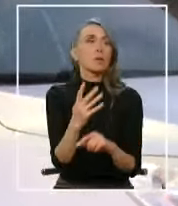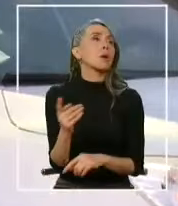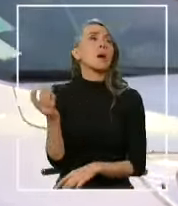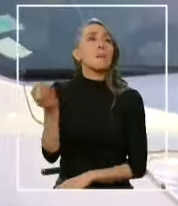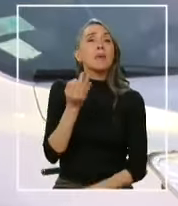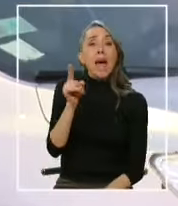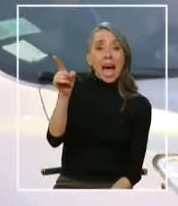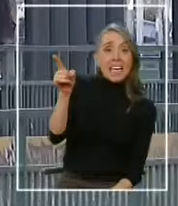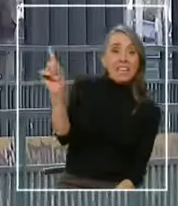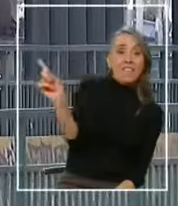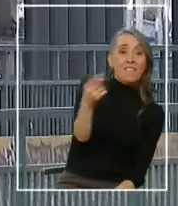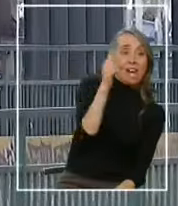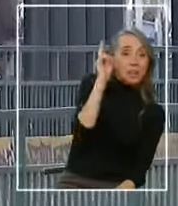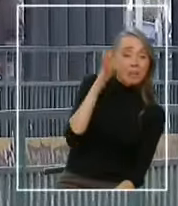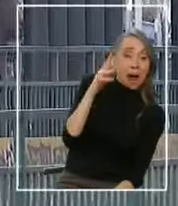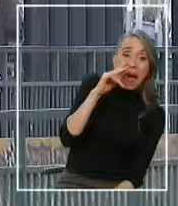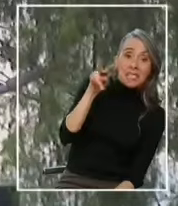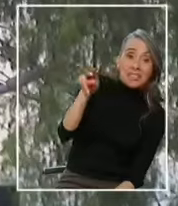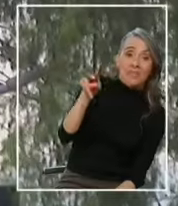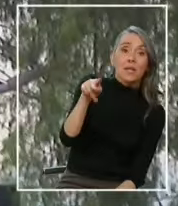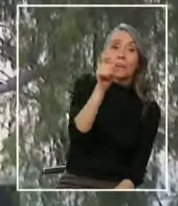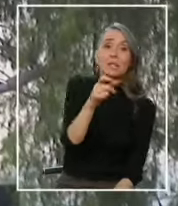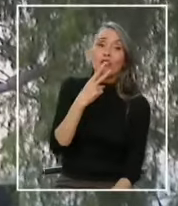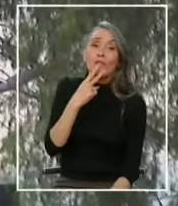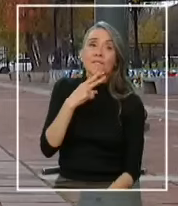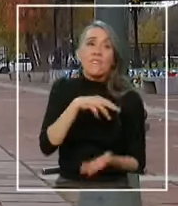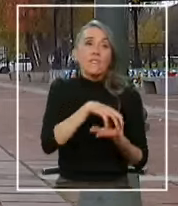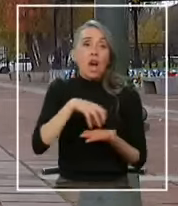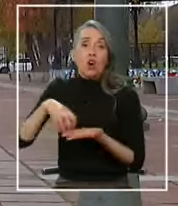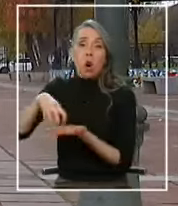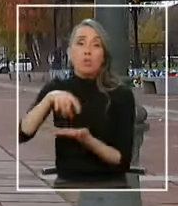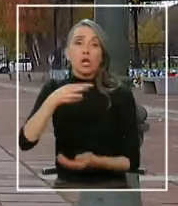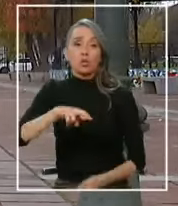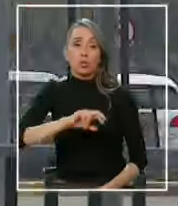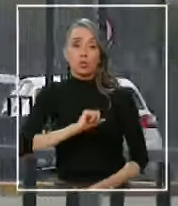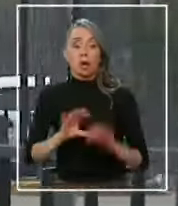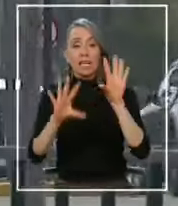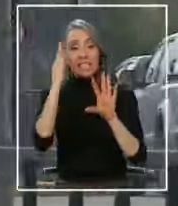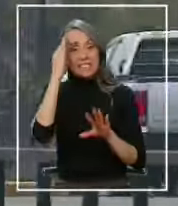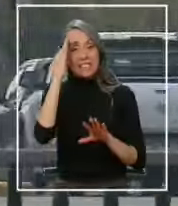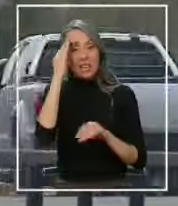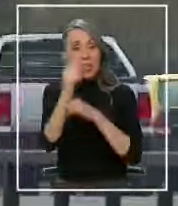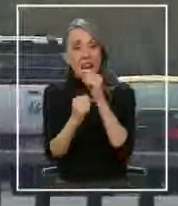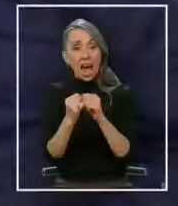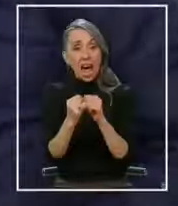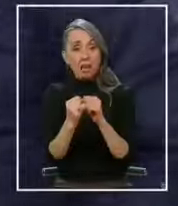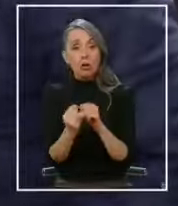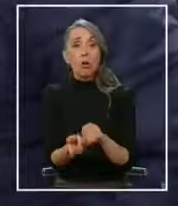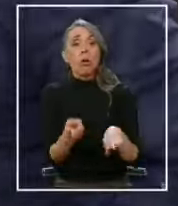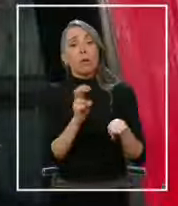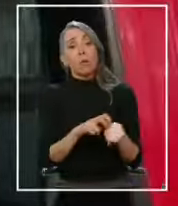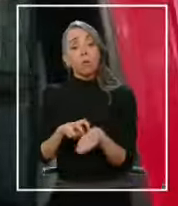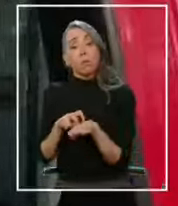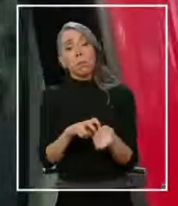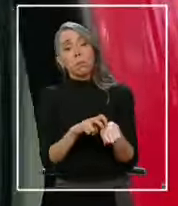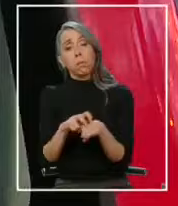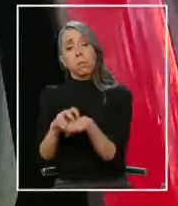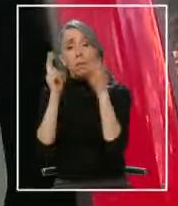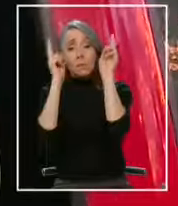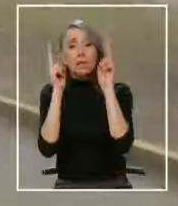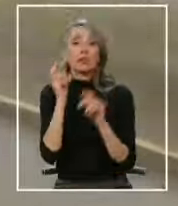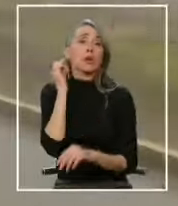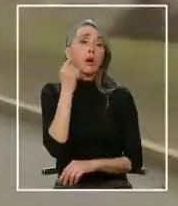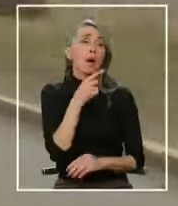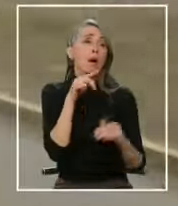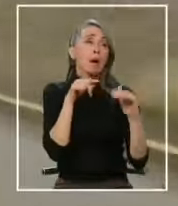Parece que ahí viene la micro. Un vecino de la zona sur de Santiago puede pasar 15 días al año a bordo de una micro. En el metro hay